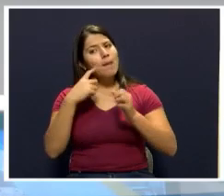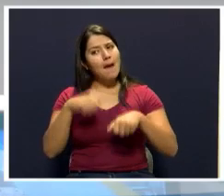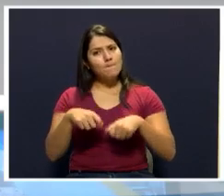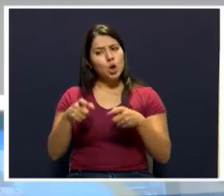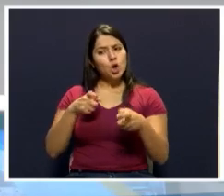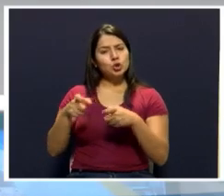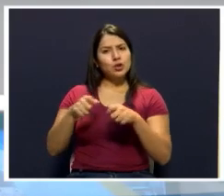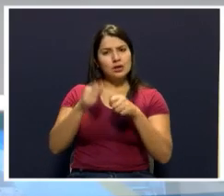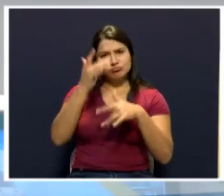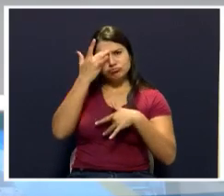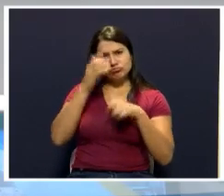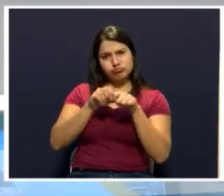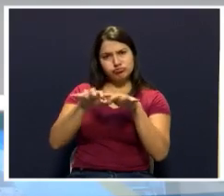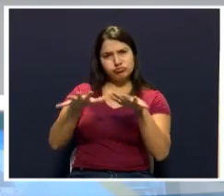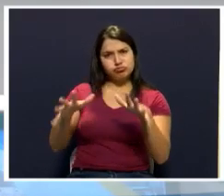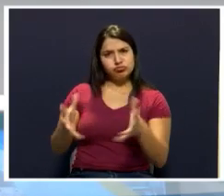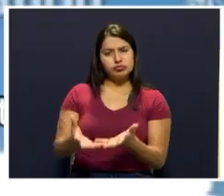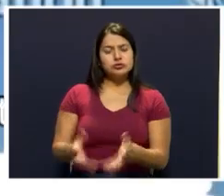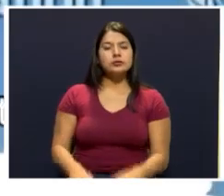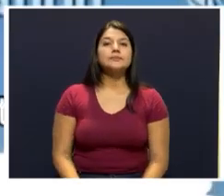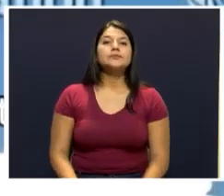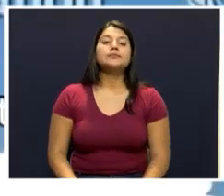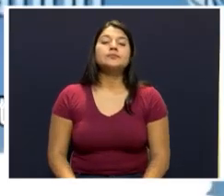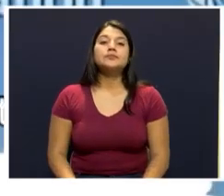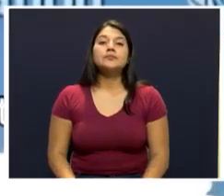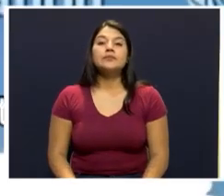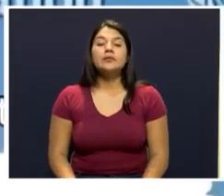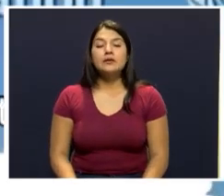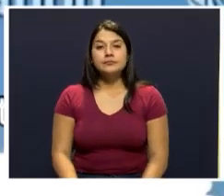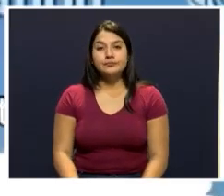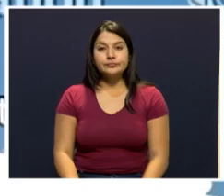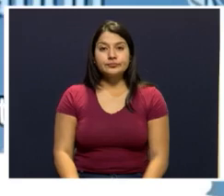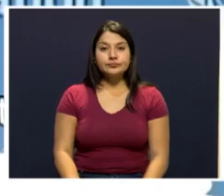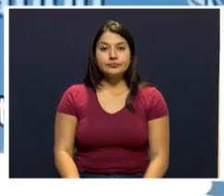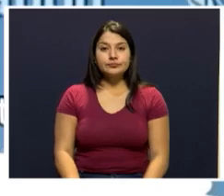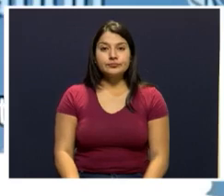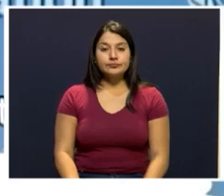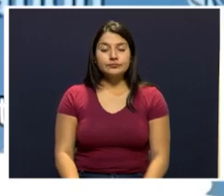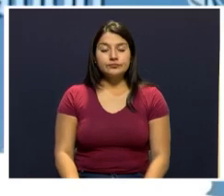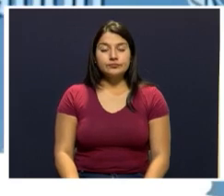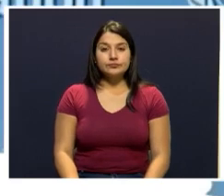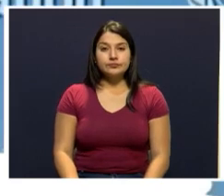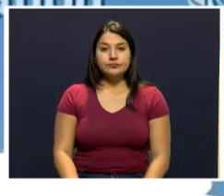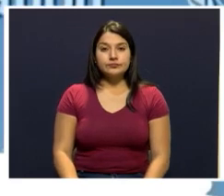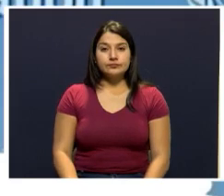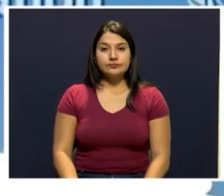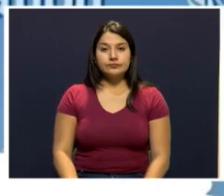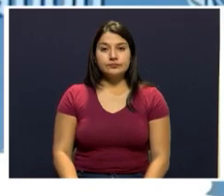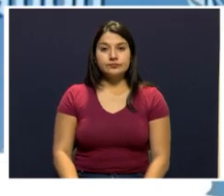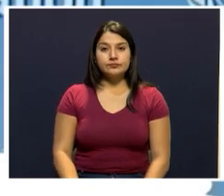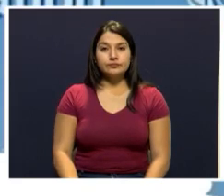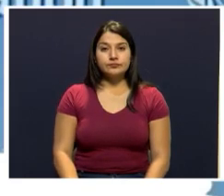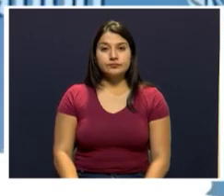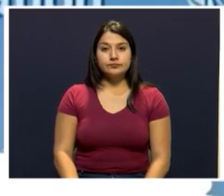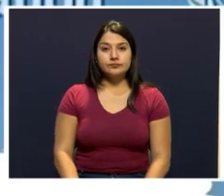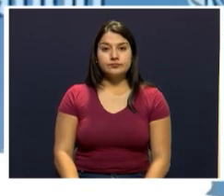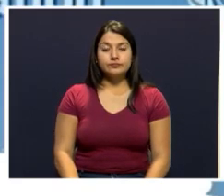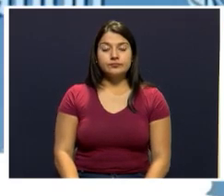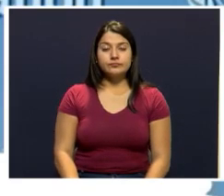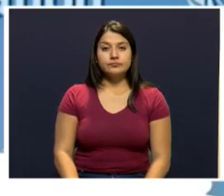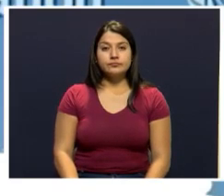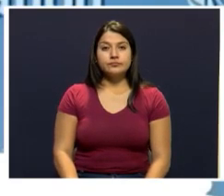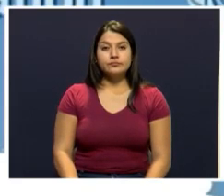esta pandemia. I want to thank the President of Costa Rica, President Carlos